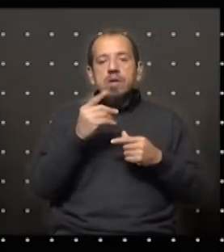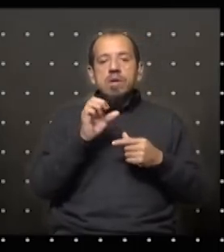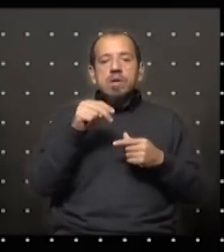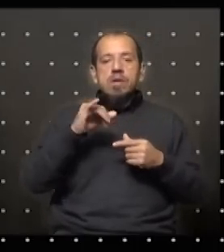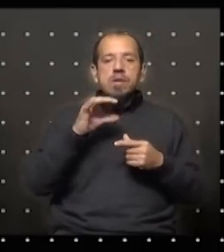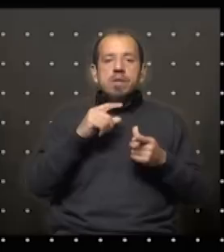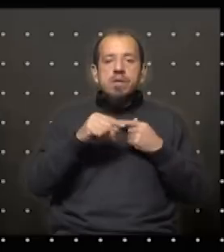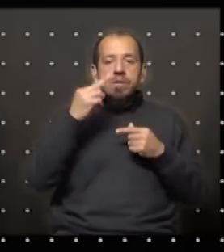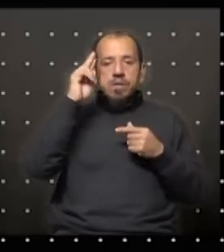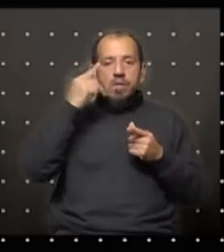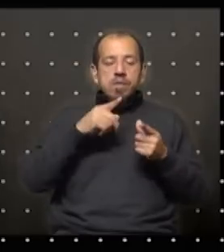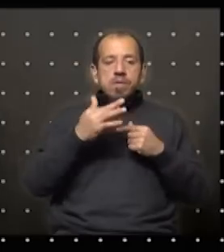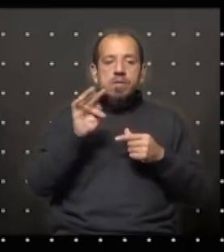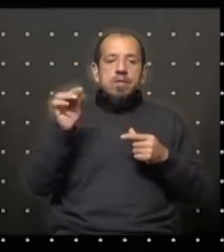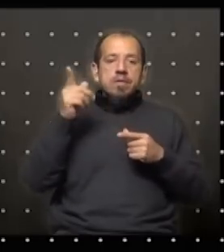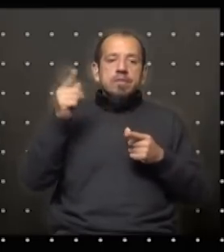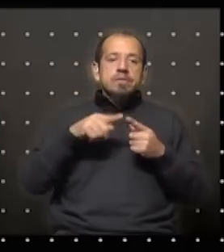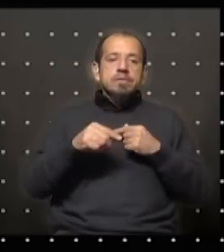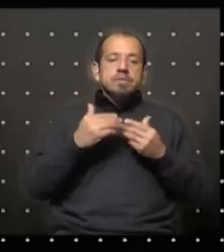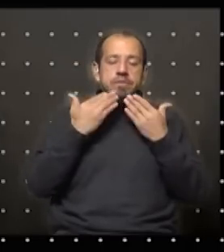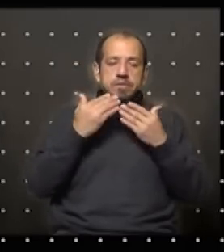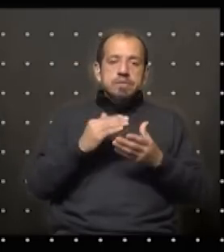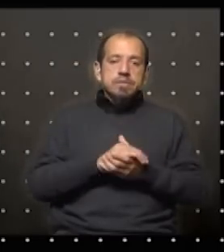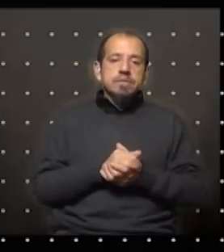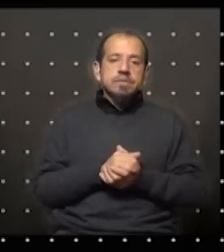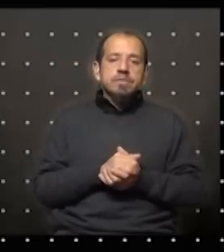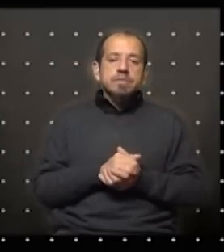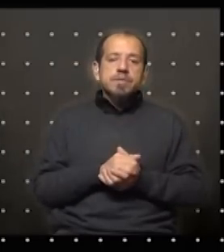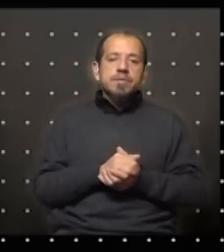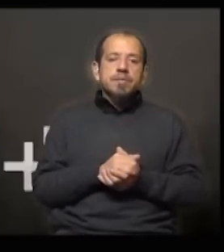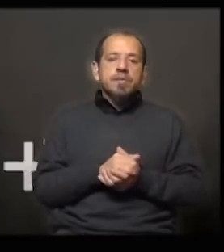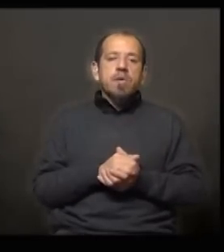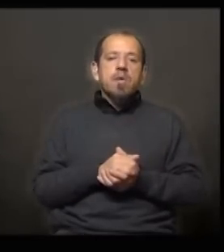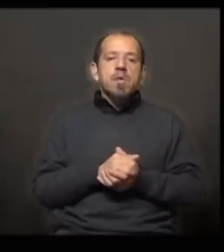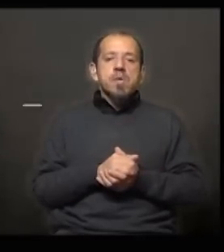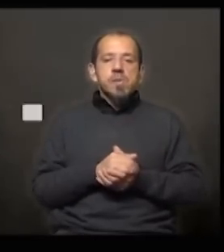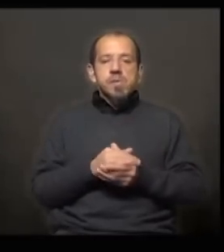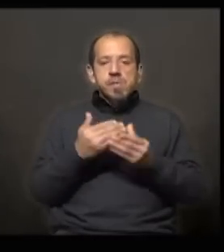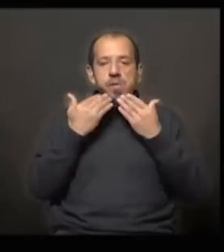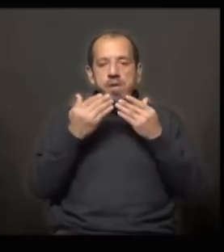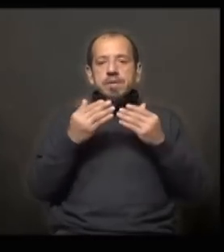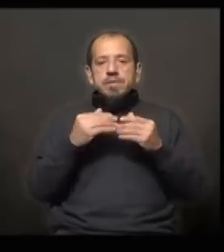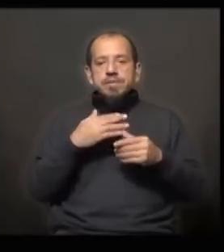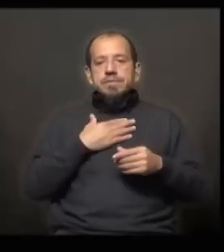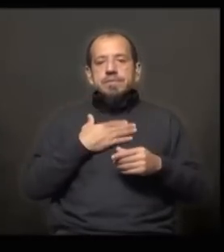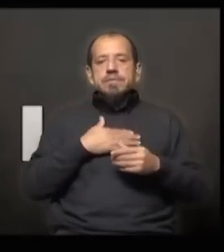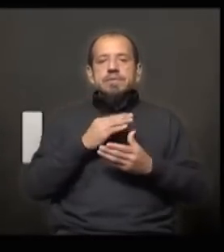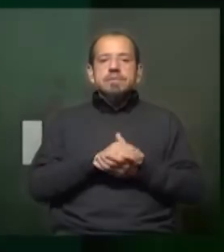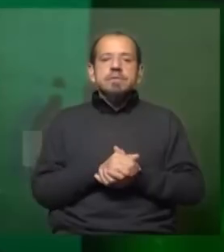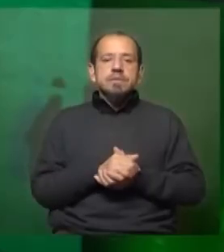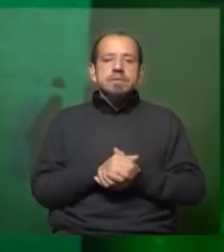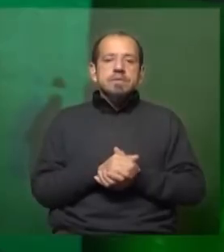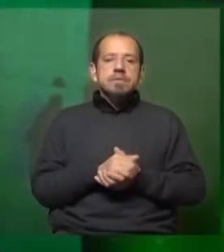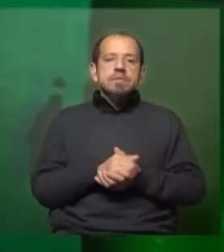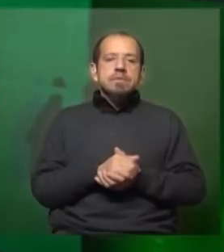sociólogayo radicado en París por compartir estos minutos con nosotros eh Muchísimas gracias a ustedes un placer abrazo grande